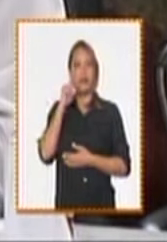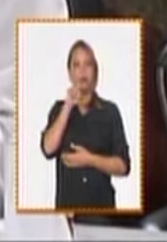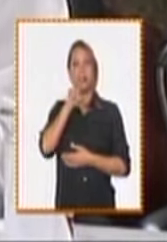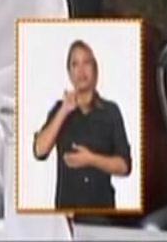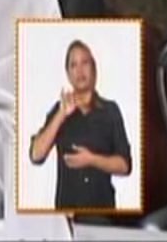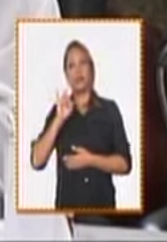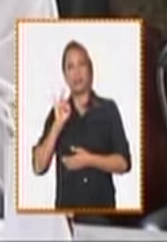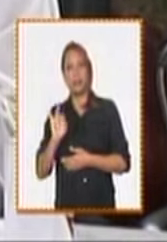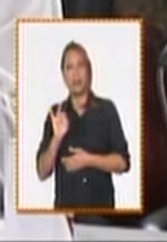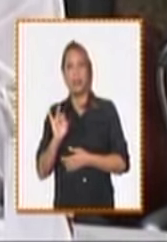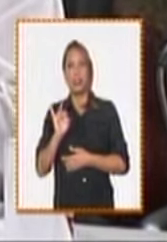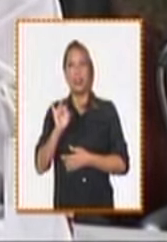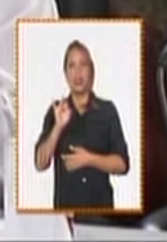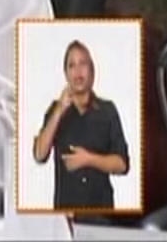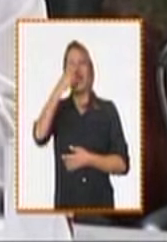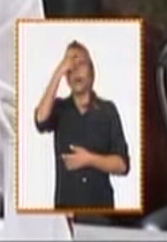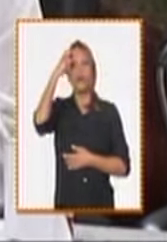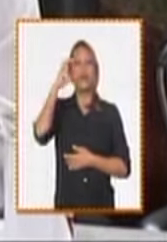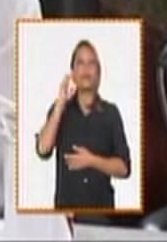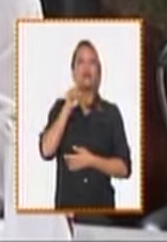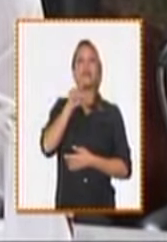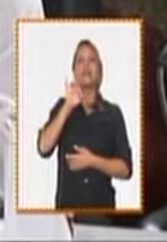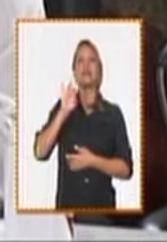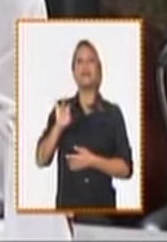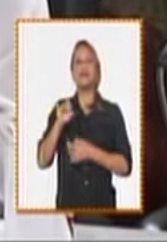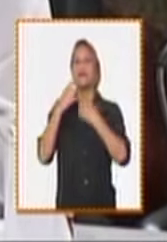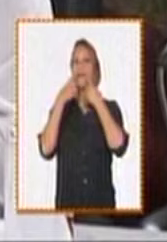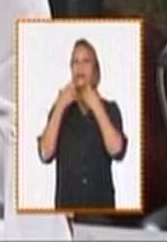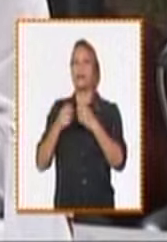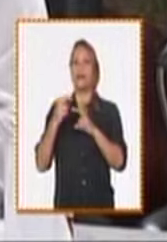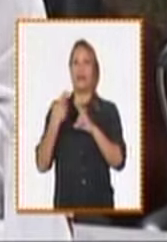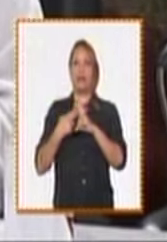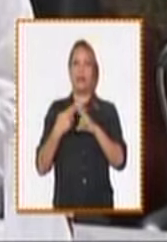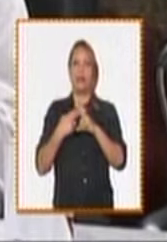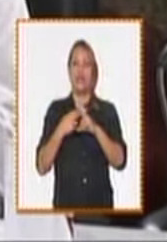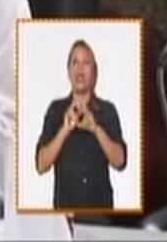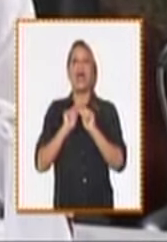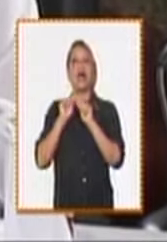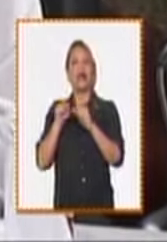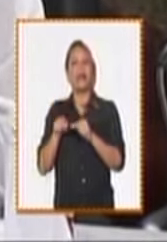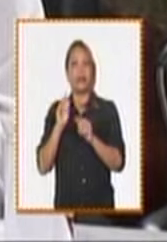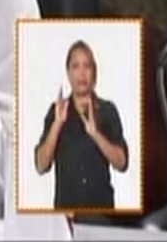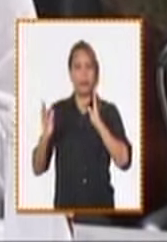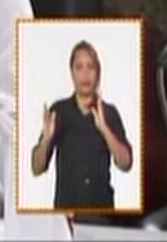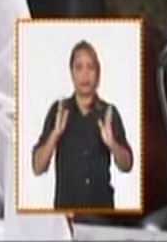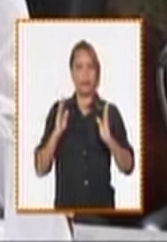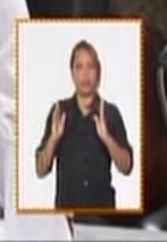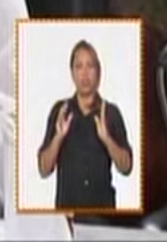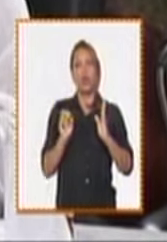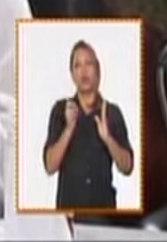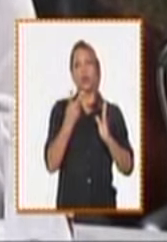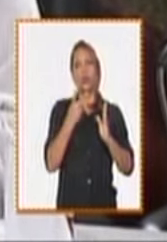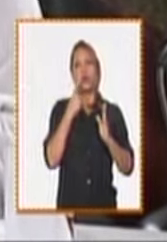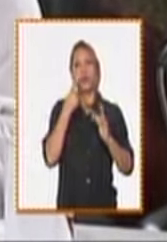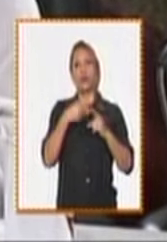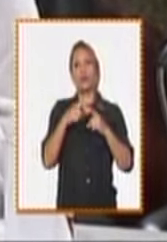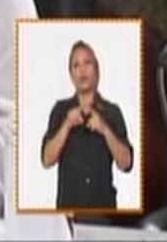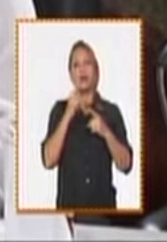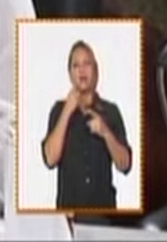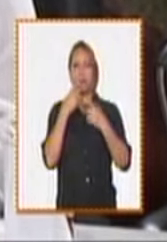siglo muy importante para bayam se dan dos acontecimientos que que marcarán en primer